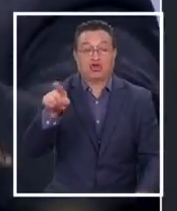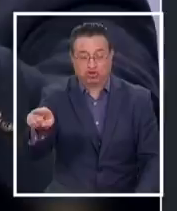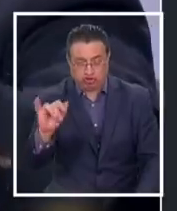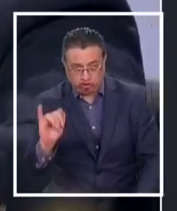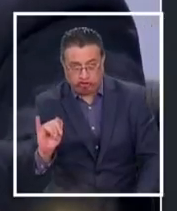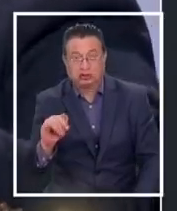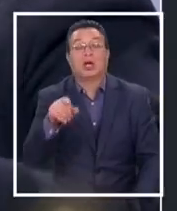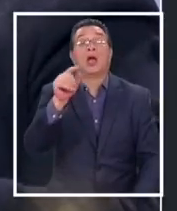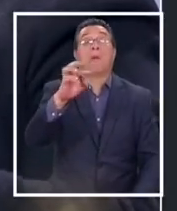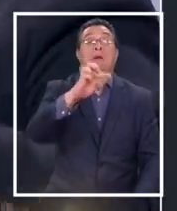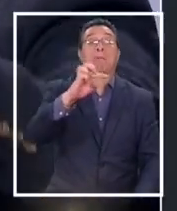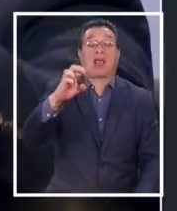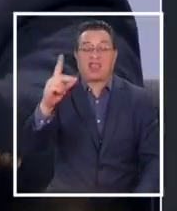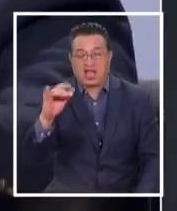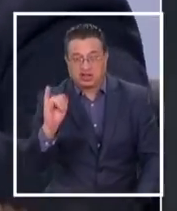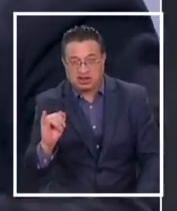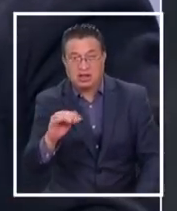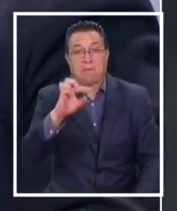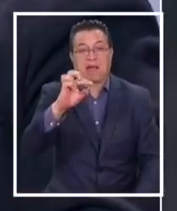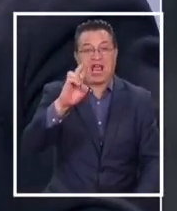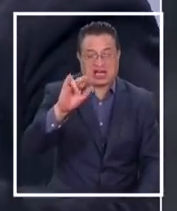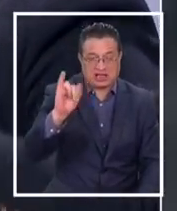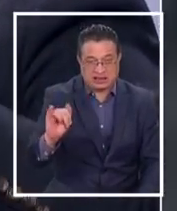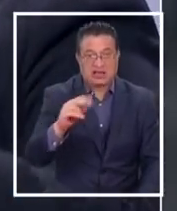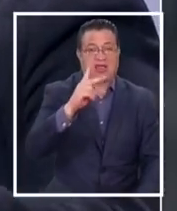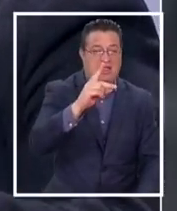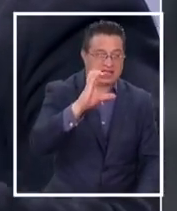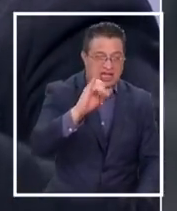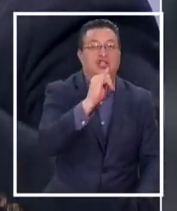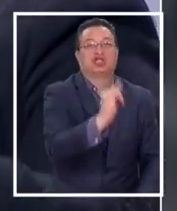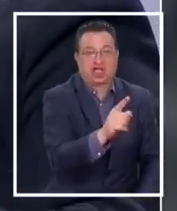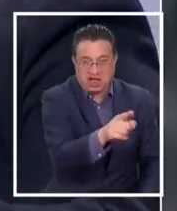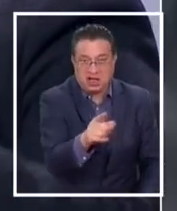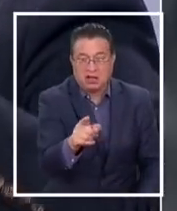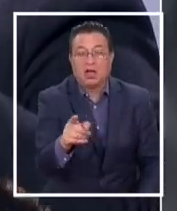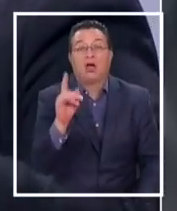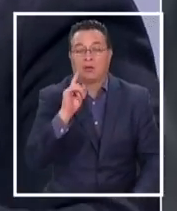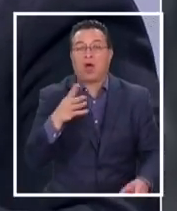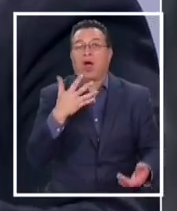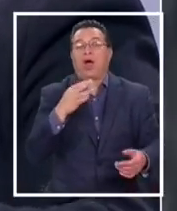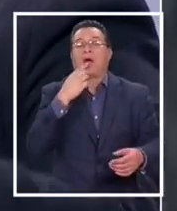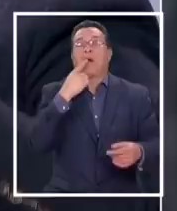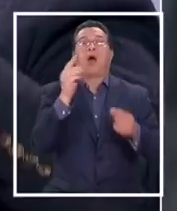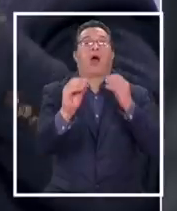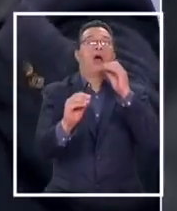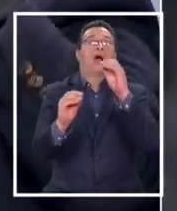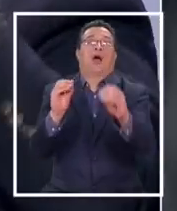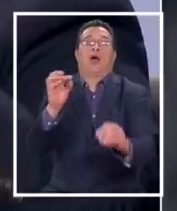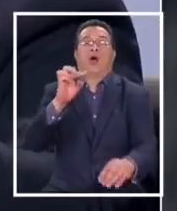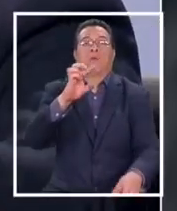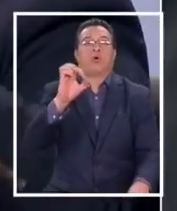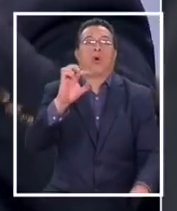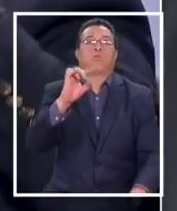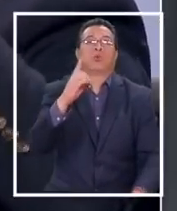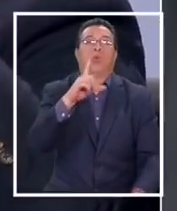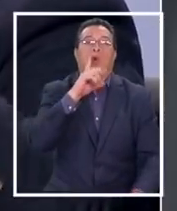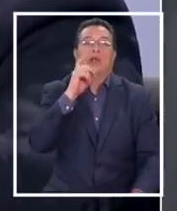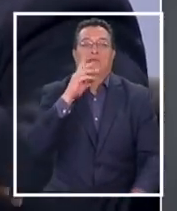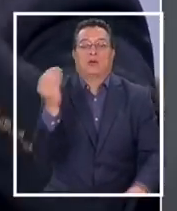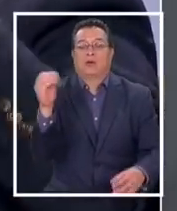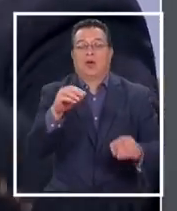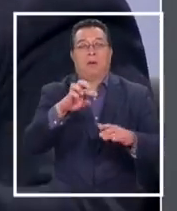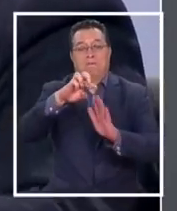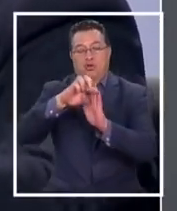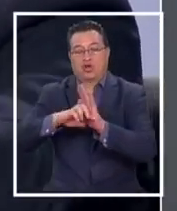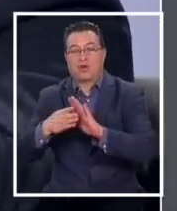PPD, si están los radicales, si está la Democracia Cristiana. Entonces no caigamos en el populismo de meter